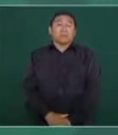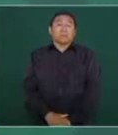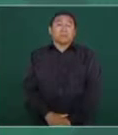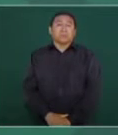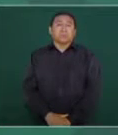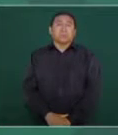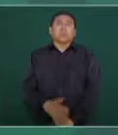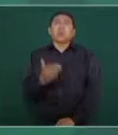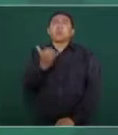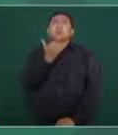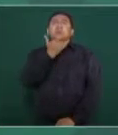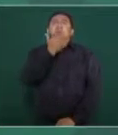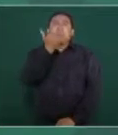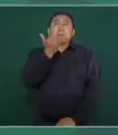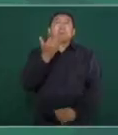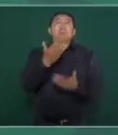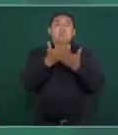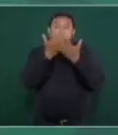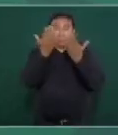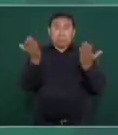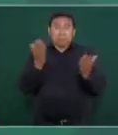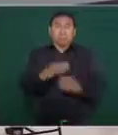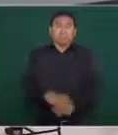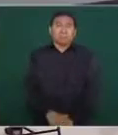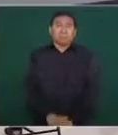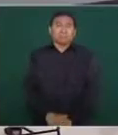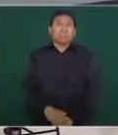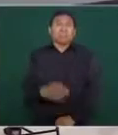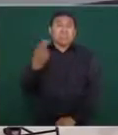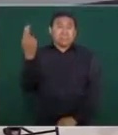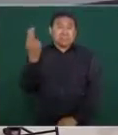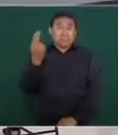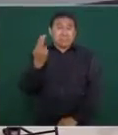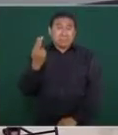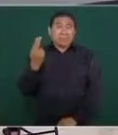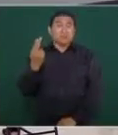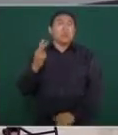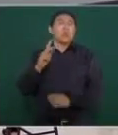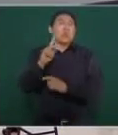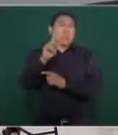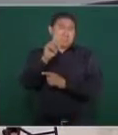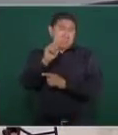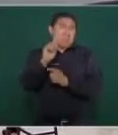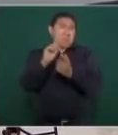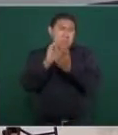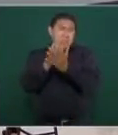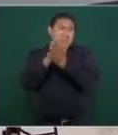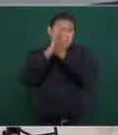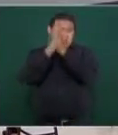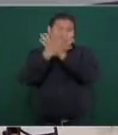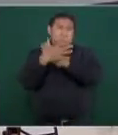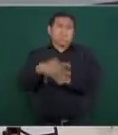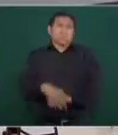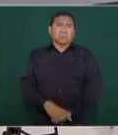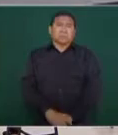no nos equivocamos cuando planteamos que era necesaria una transformación,